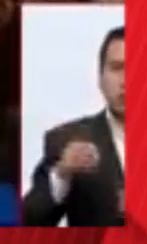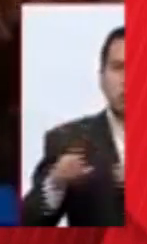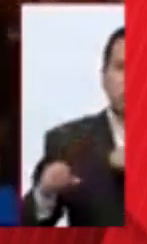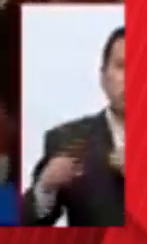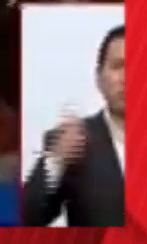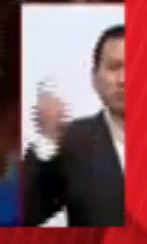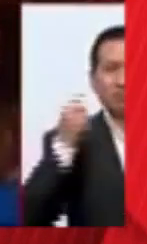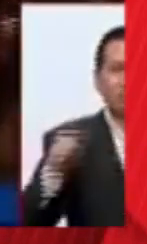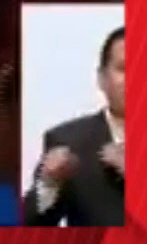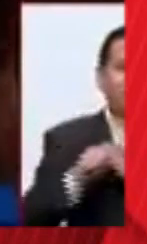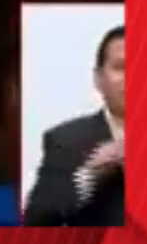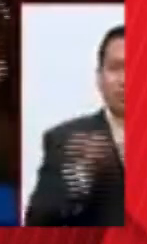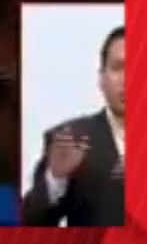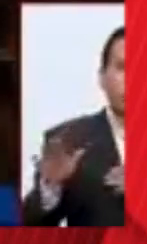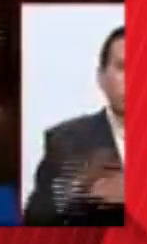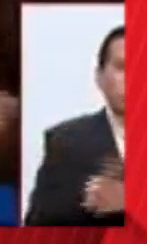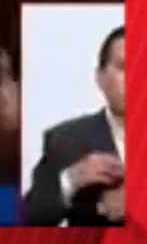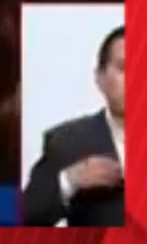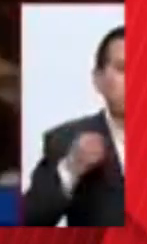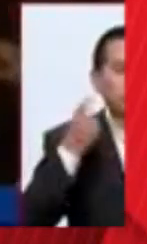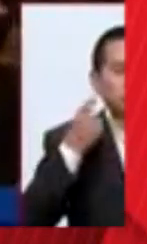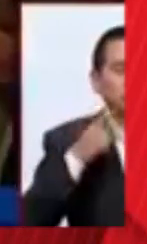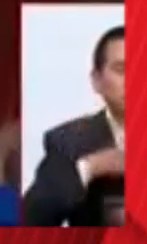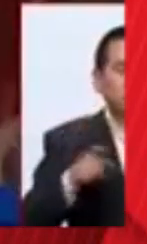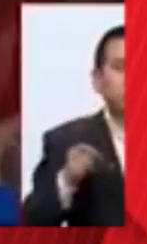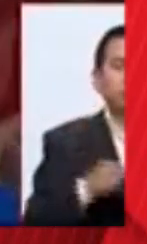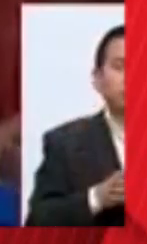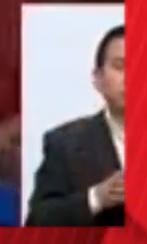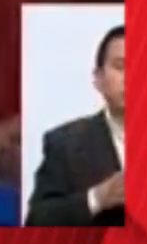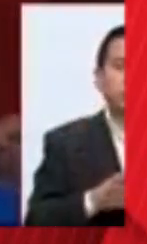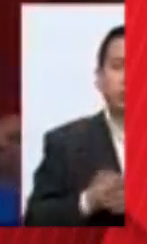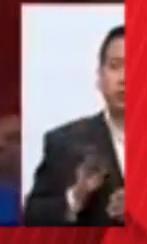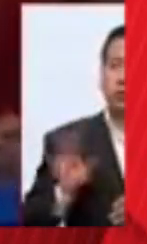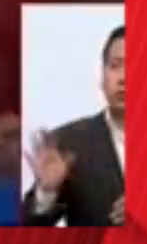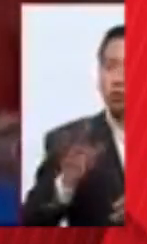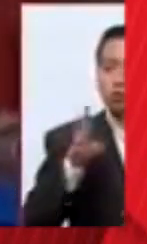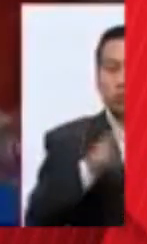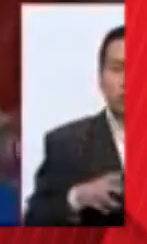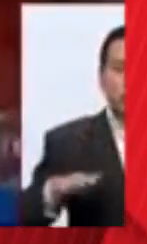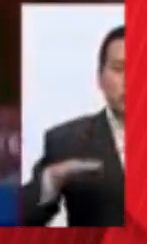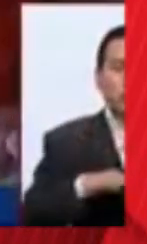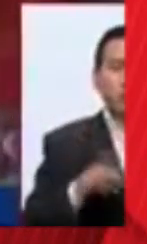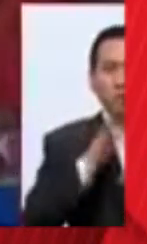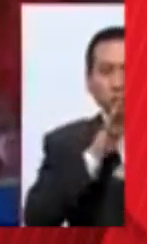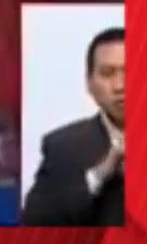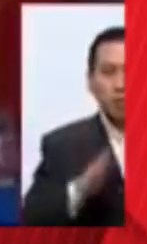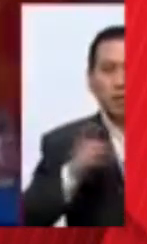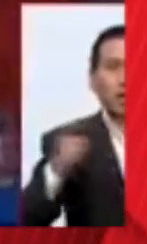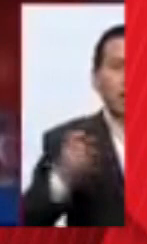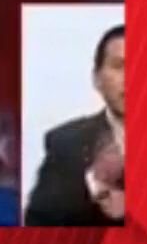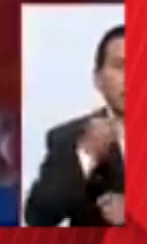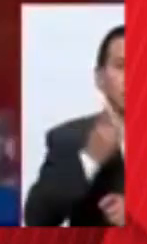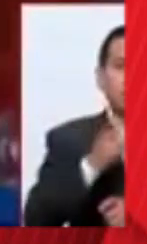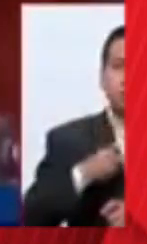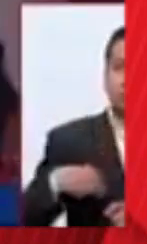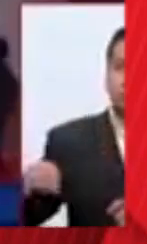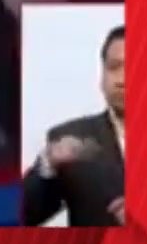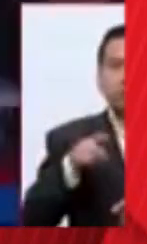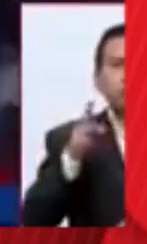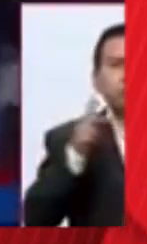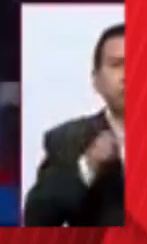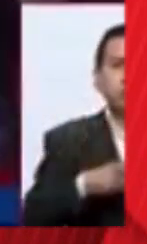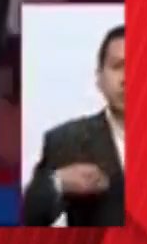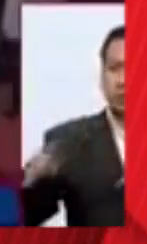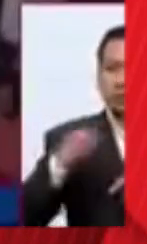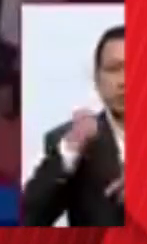compañero, pero gana el pueblo humilde, gana la gente, el